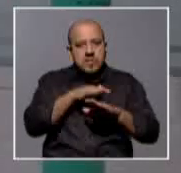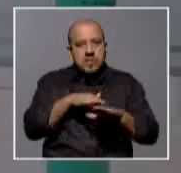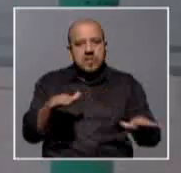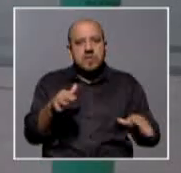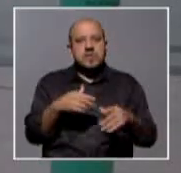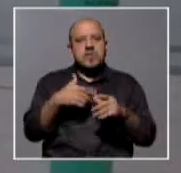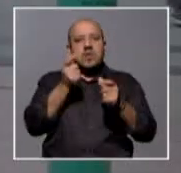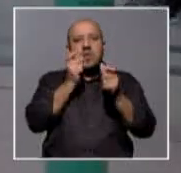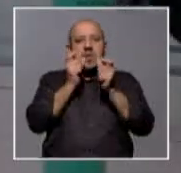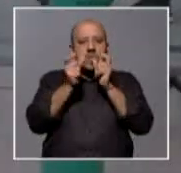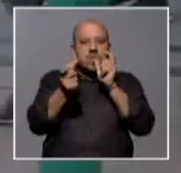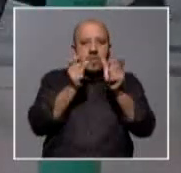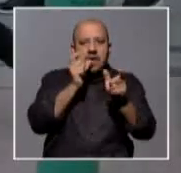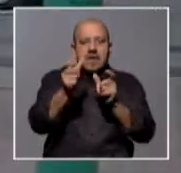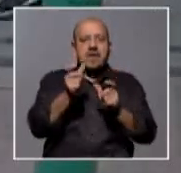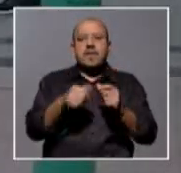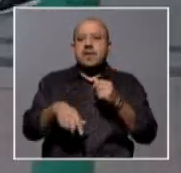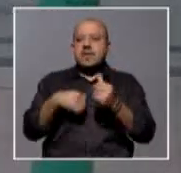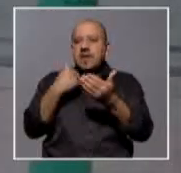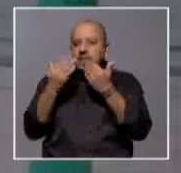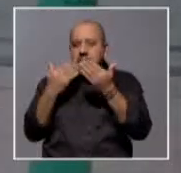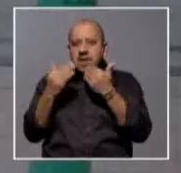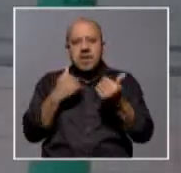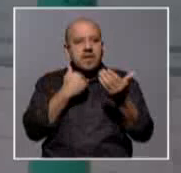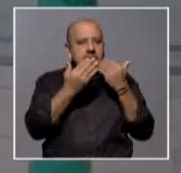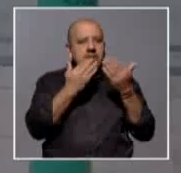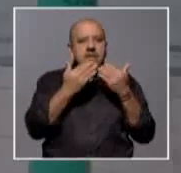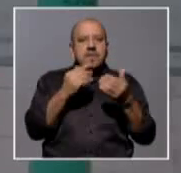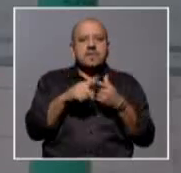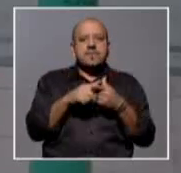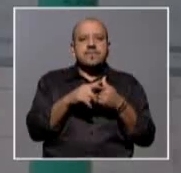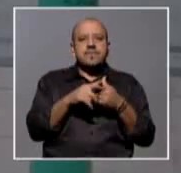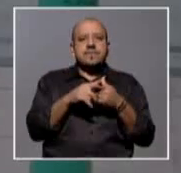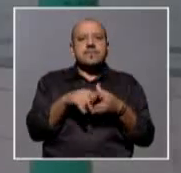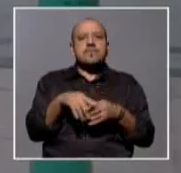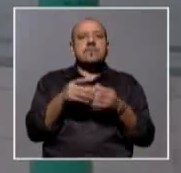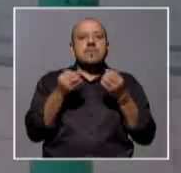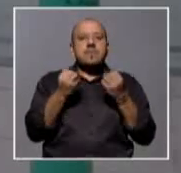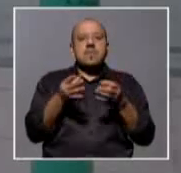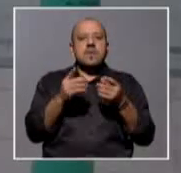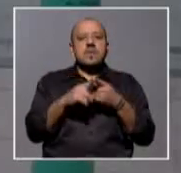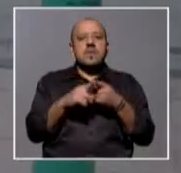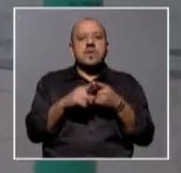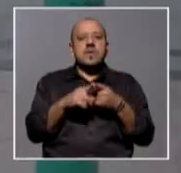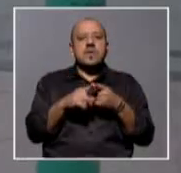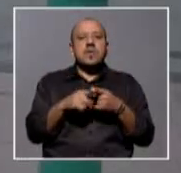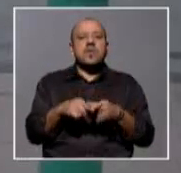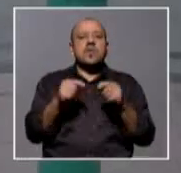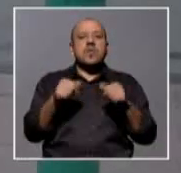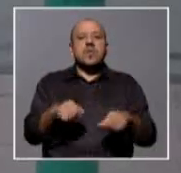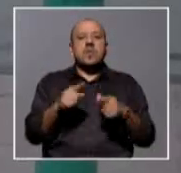palabras susurradas, conversaciones entre amigos, a mucha gente que ha venido hasta aquí porque el cuerpo les pedía estar hoy en esta Plaza